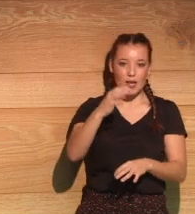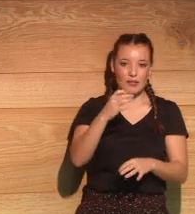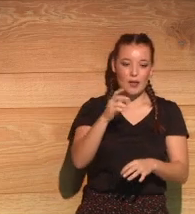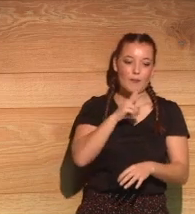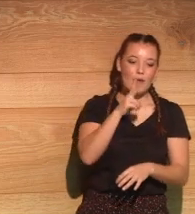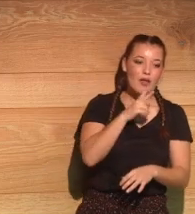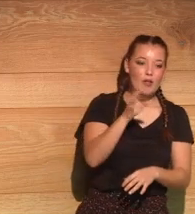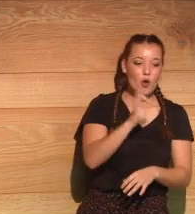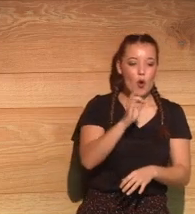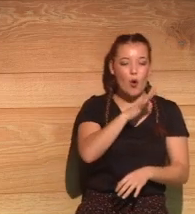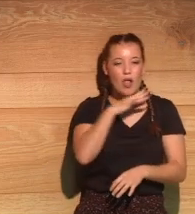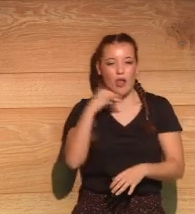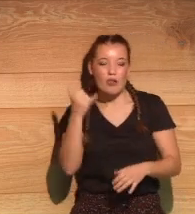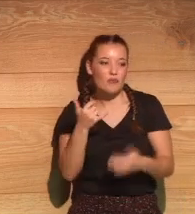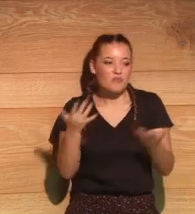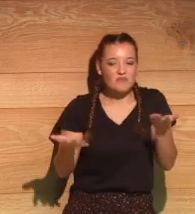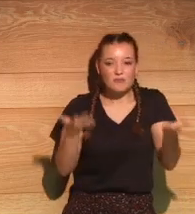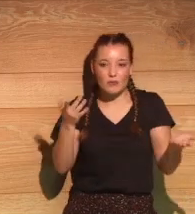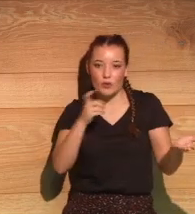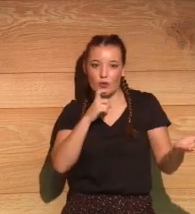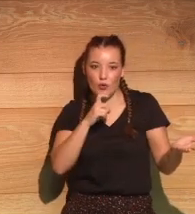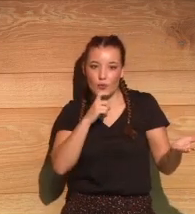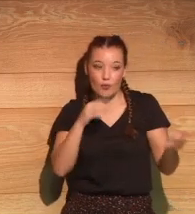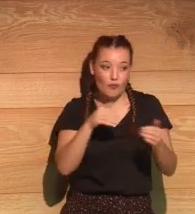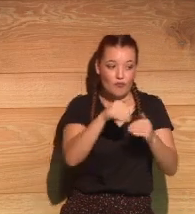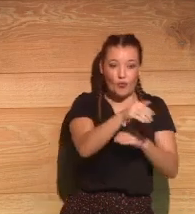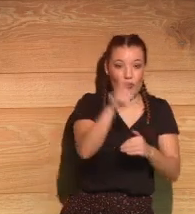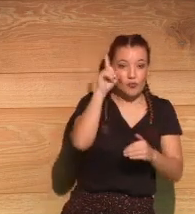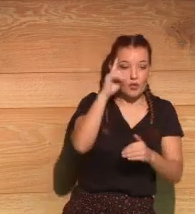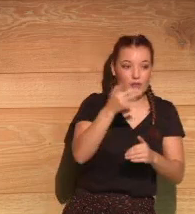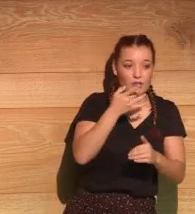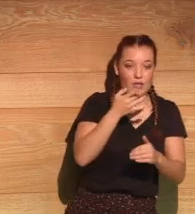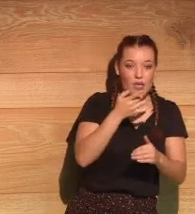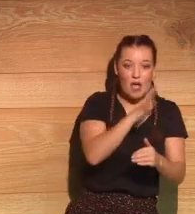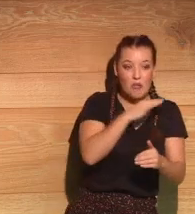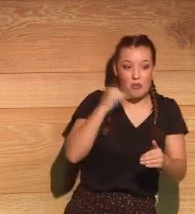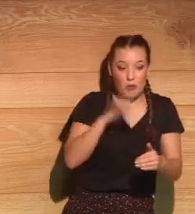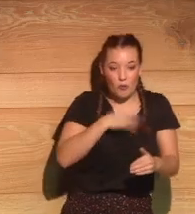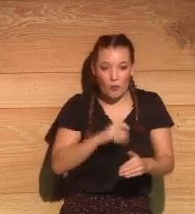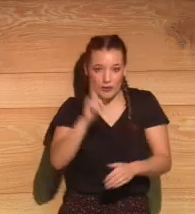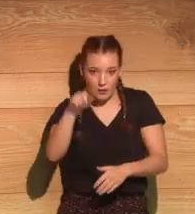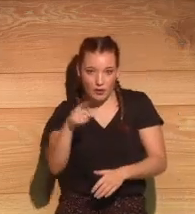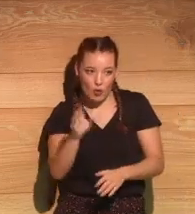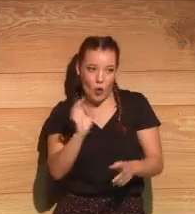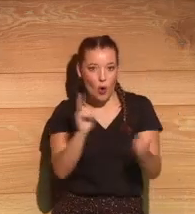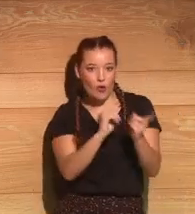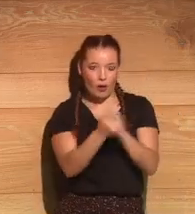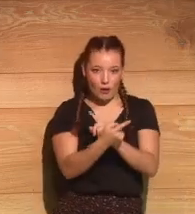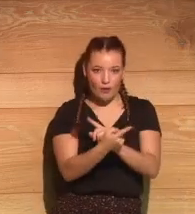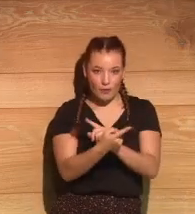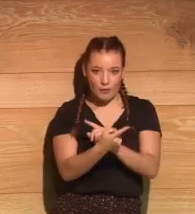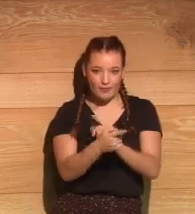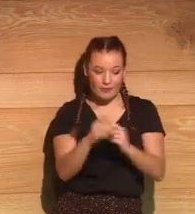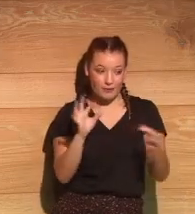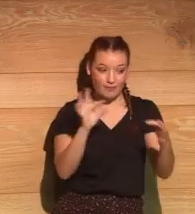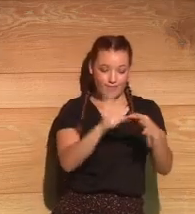Es decir, que ahora son verdes y en un futuro no sabemos si pueden convertirse en azules o viceversa, ¿no? Y en relación con este asunto, otro